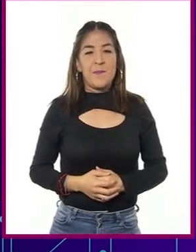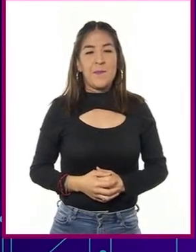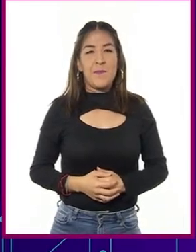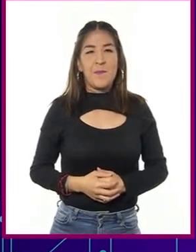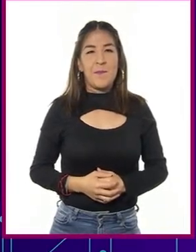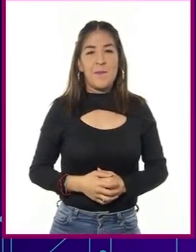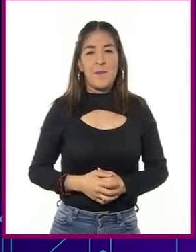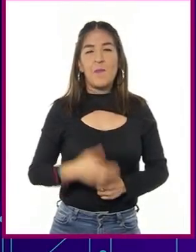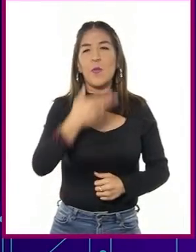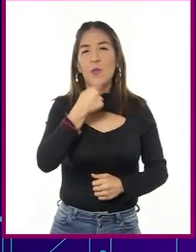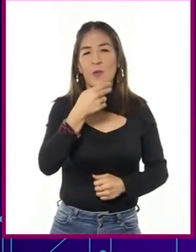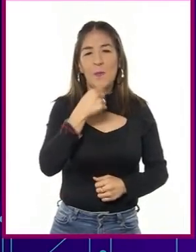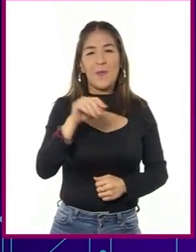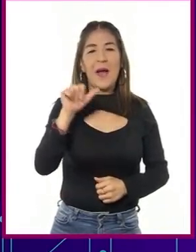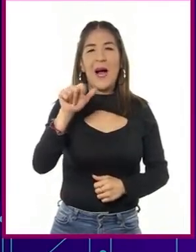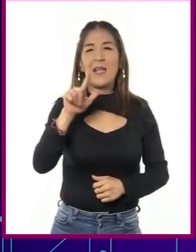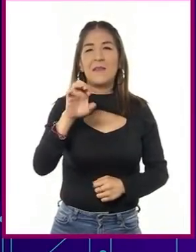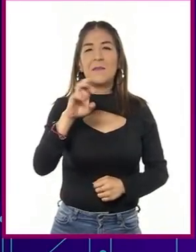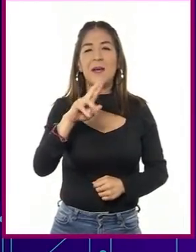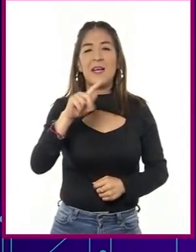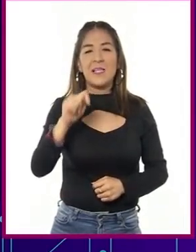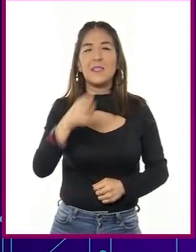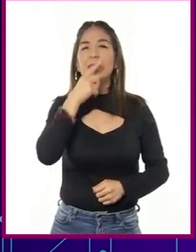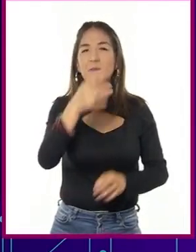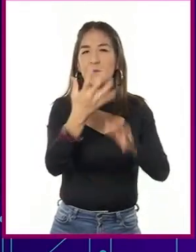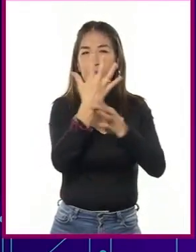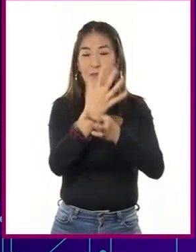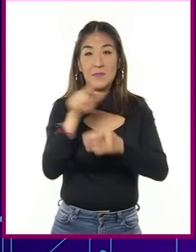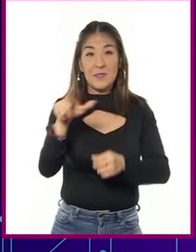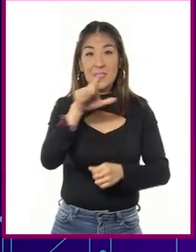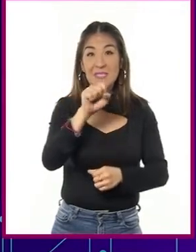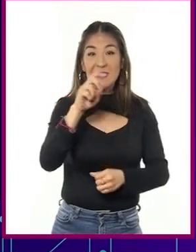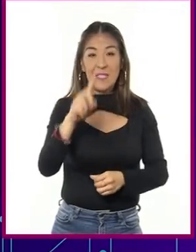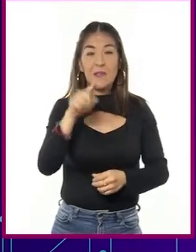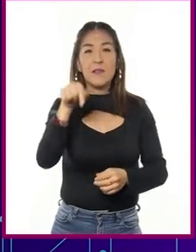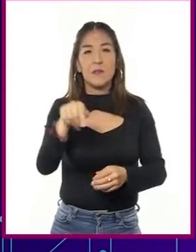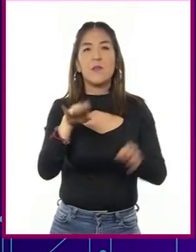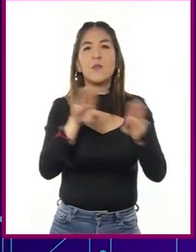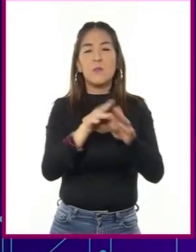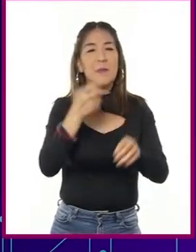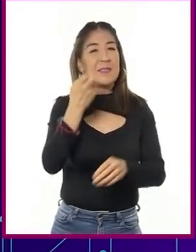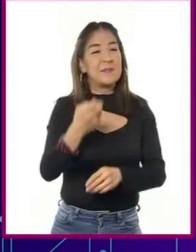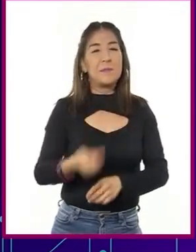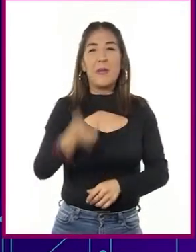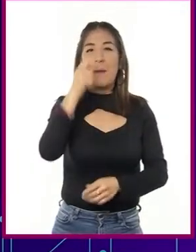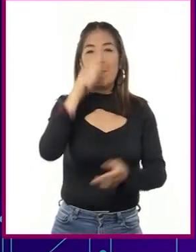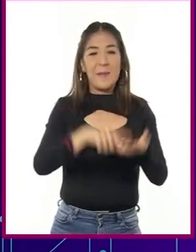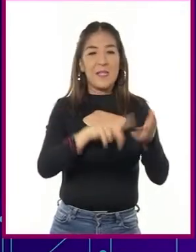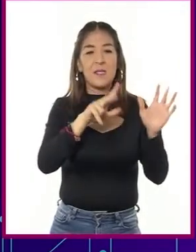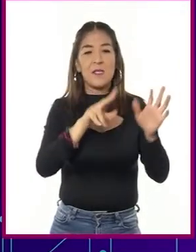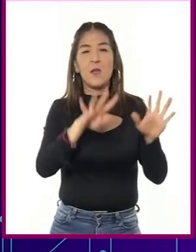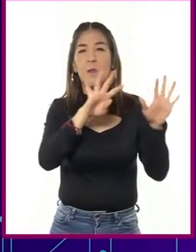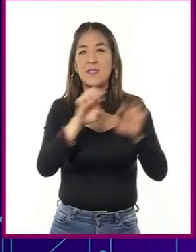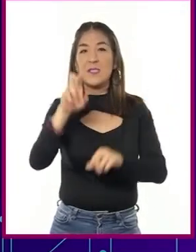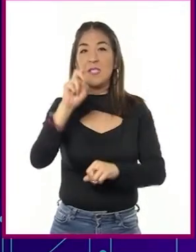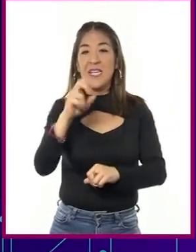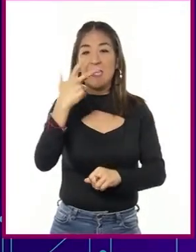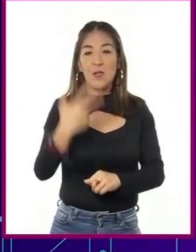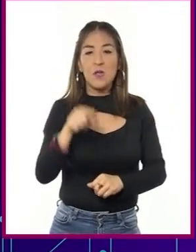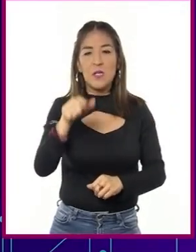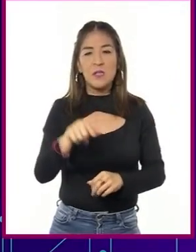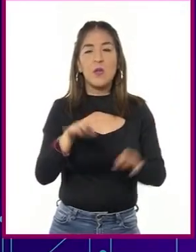Albert Hofmann sintetizó el LSD por primera vez en 1938, mientras buscaba